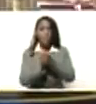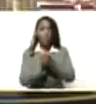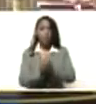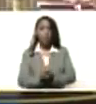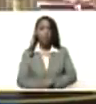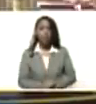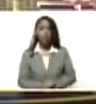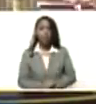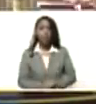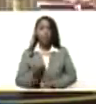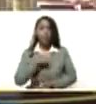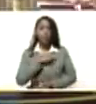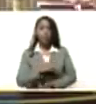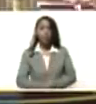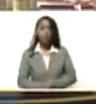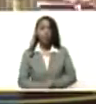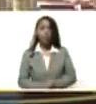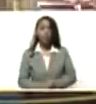nosotros